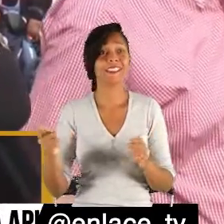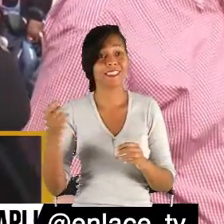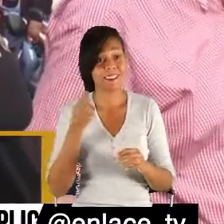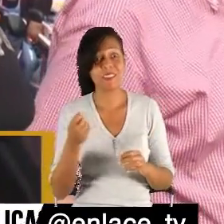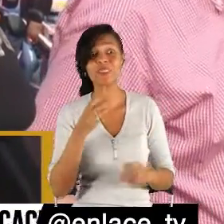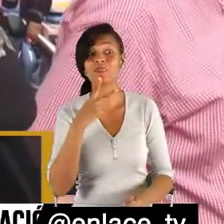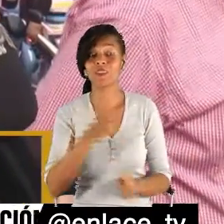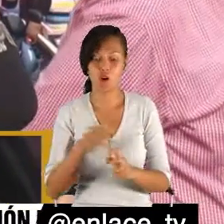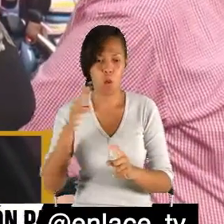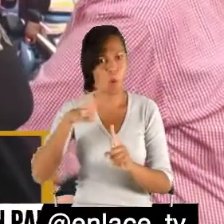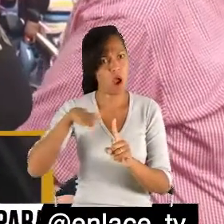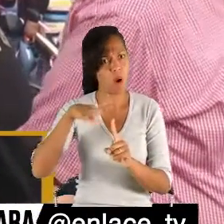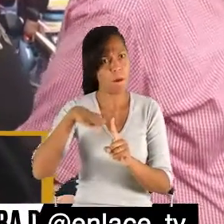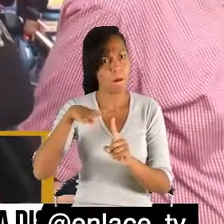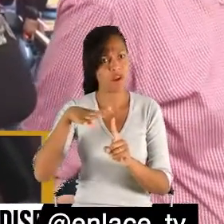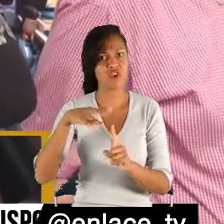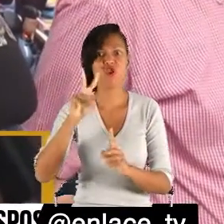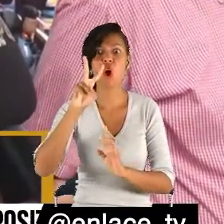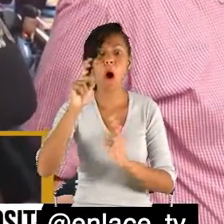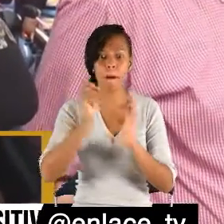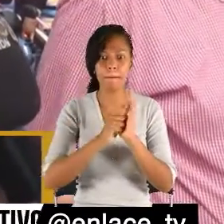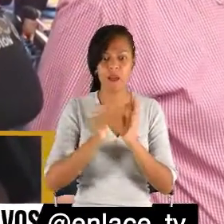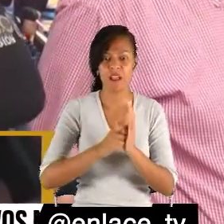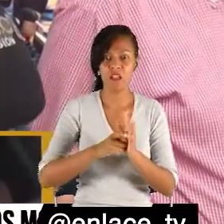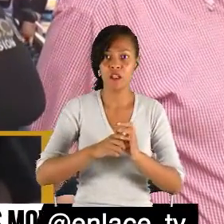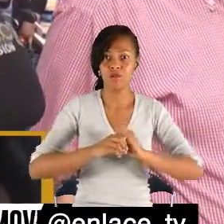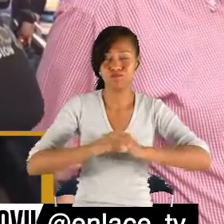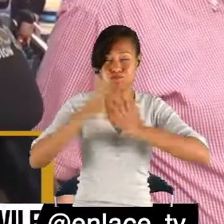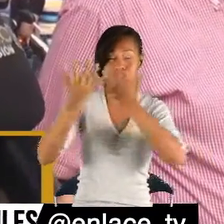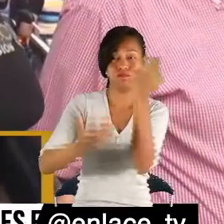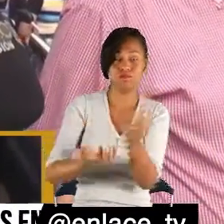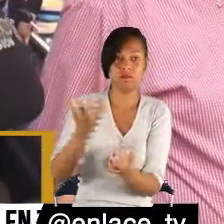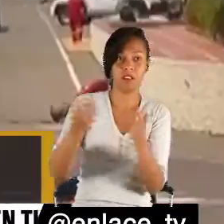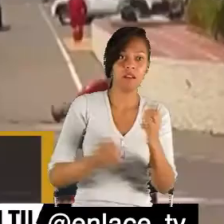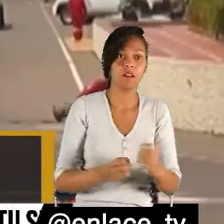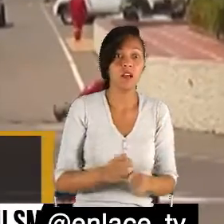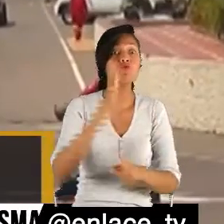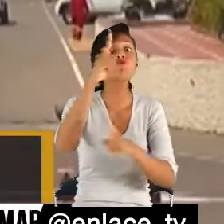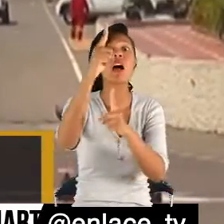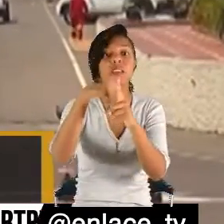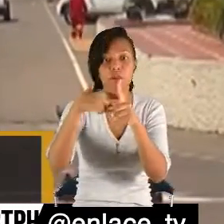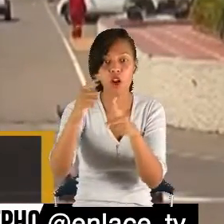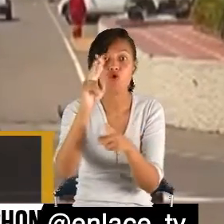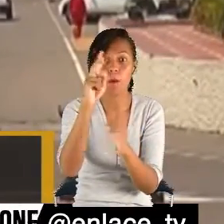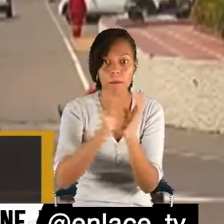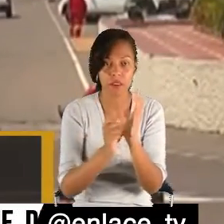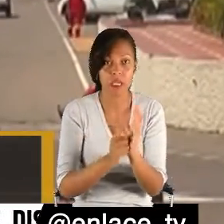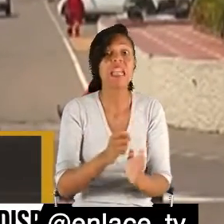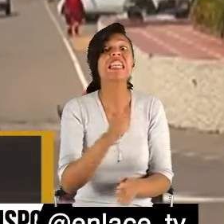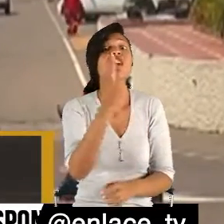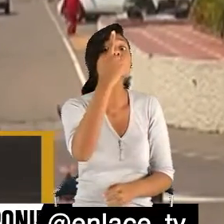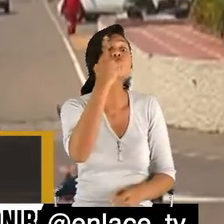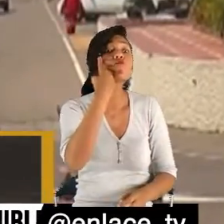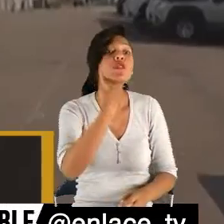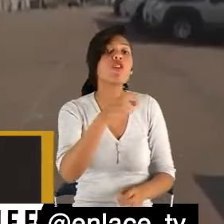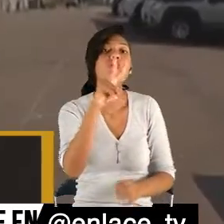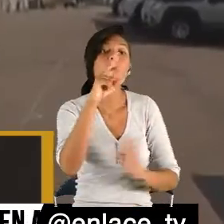cuatro meses se presentaron dos incendios en una semana y luego uno dos incendios en un solo día eso es absolutamente